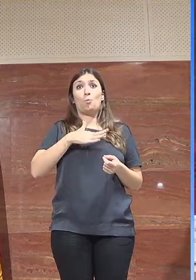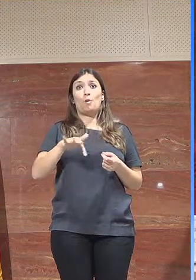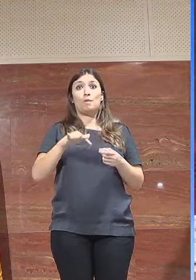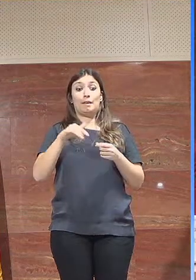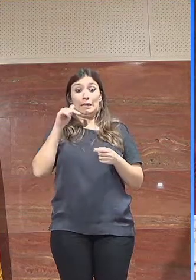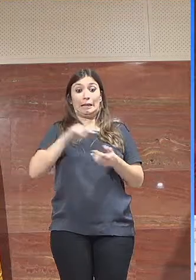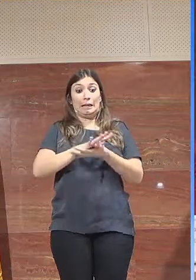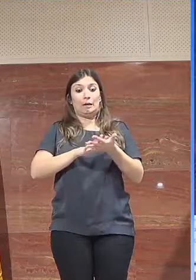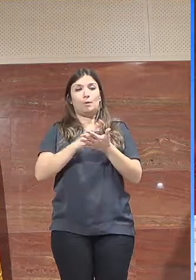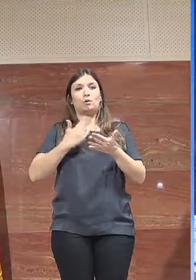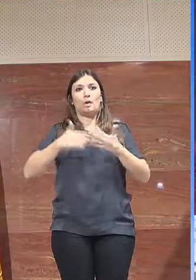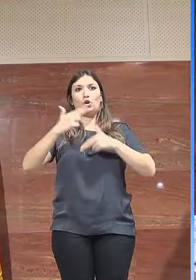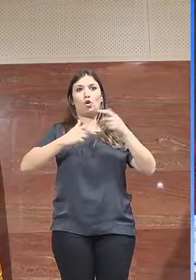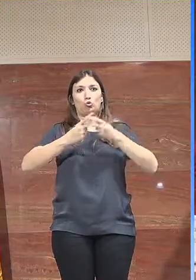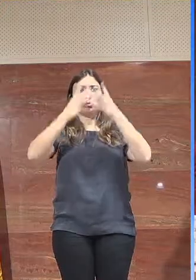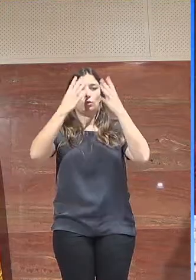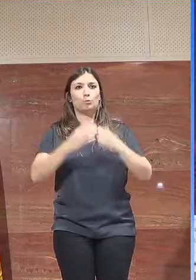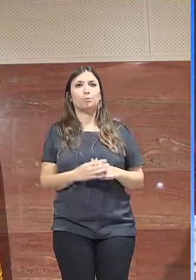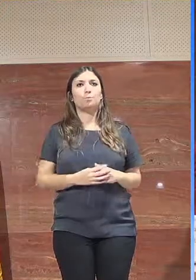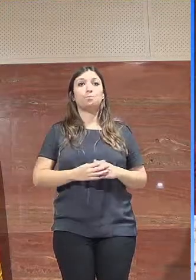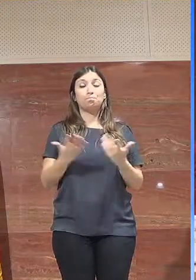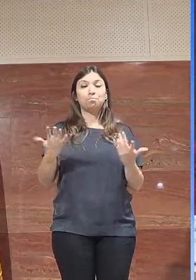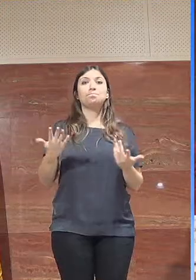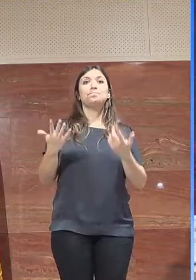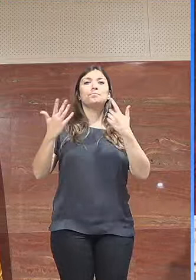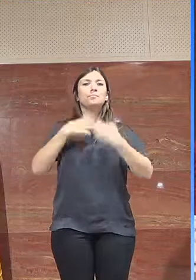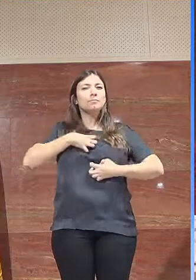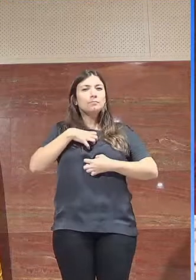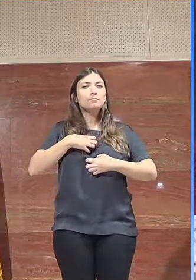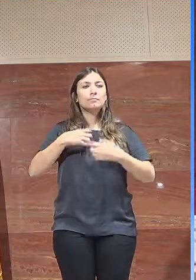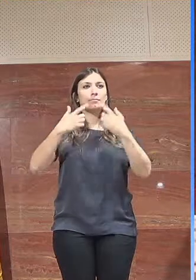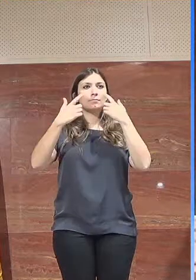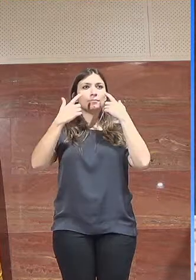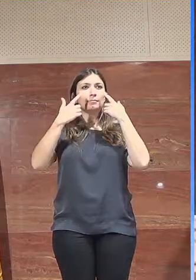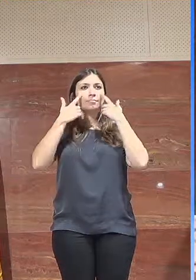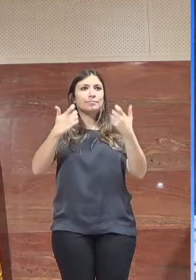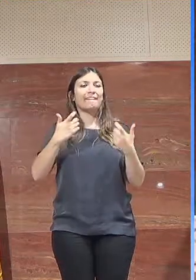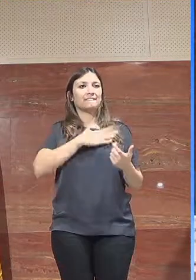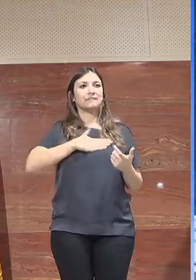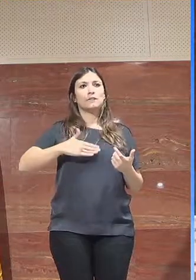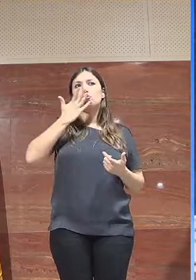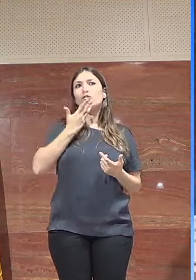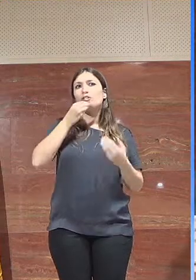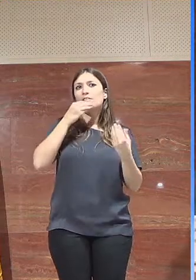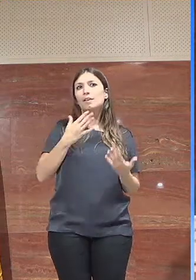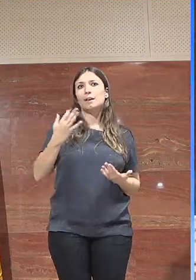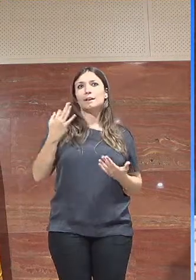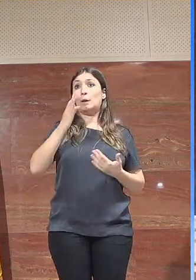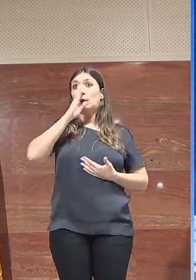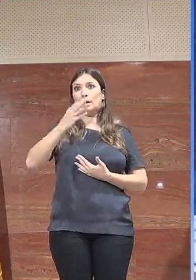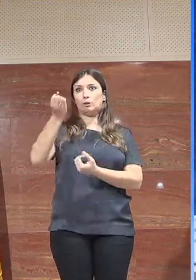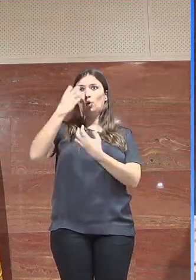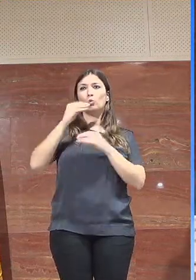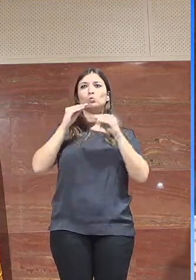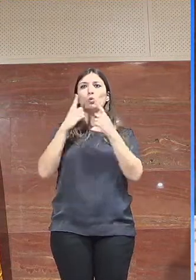que nos ocupa, ¿no? Bueno, fruto de esa inquietud y de esa necesidad que tenemos de conocer de forma directa cuáles